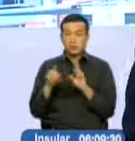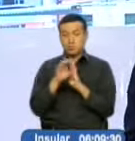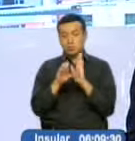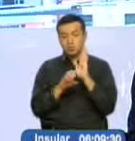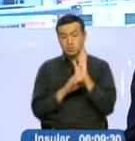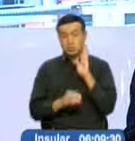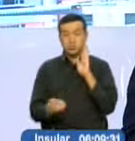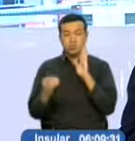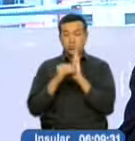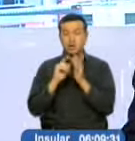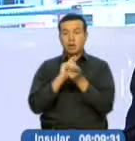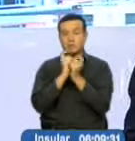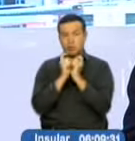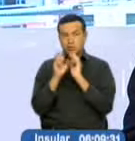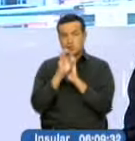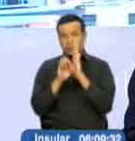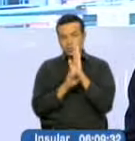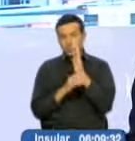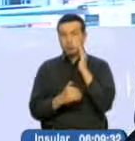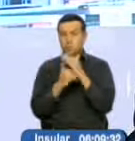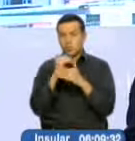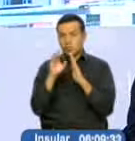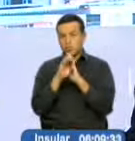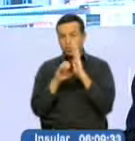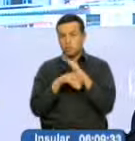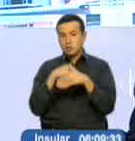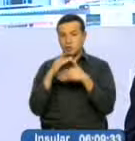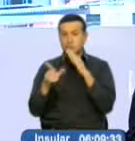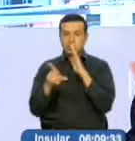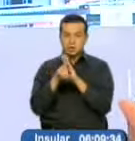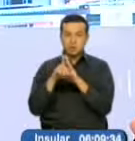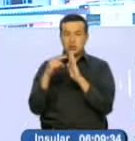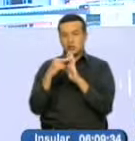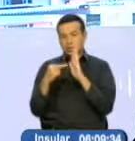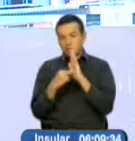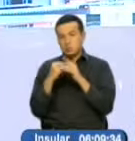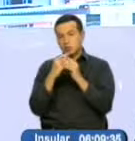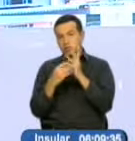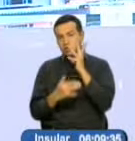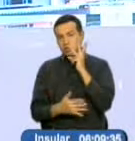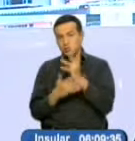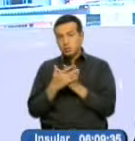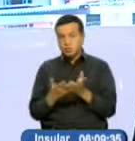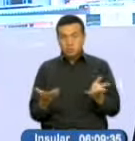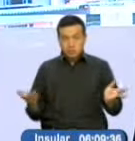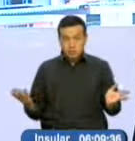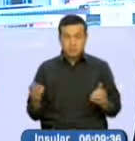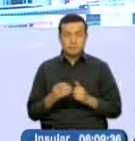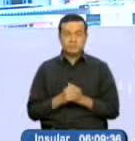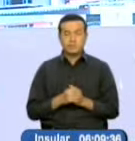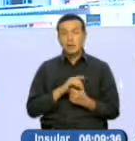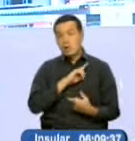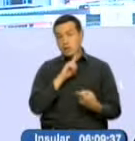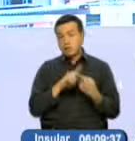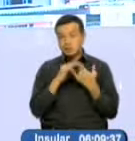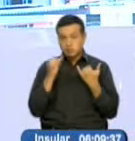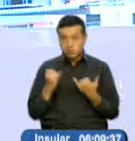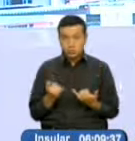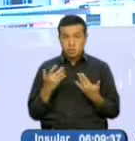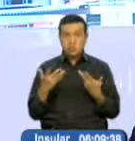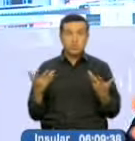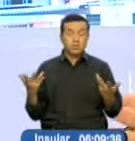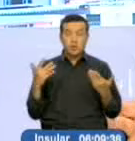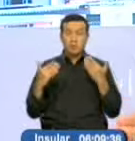Tuvimos que cambiar la Constitución, luego una Constitución vienen leyes, normas, reglamentos, etcétera. Pero yo creo que al día de hoy ya estamos en un momento que